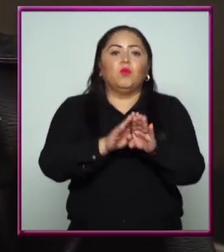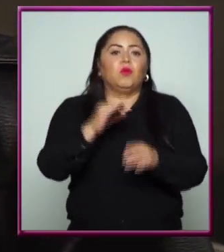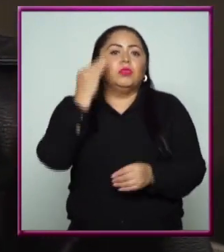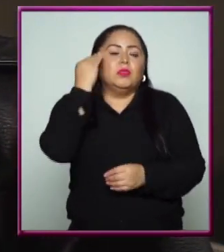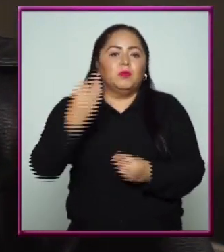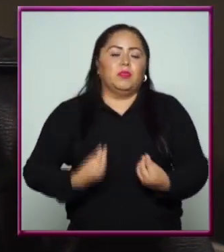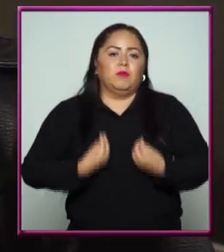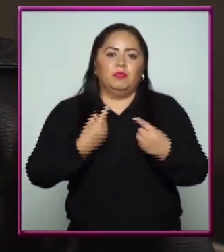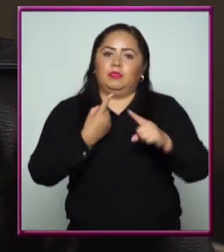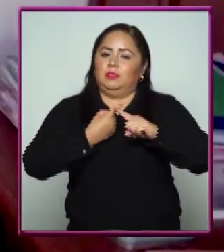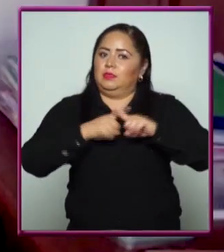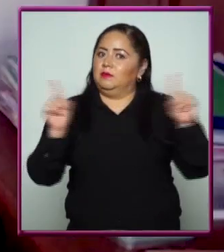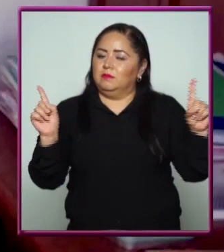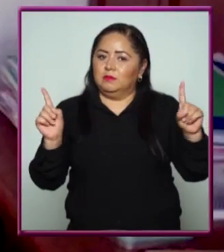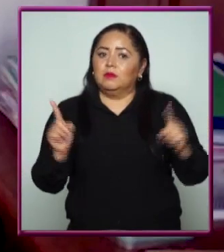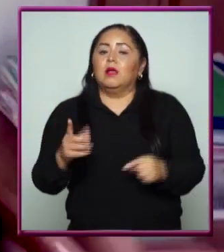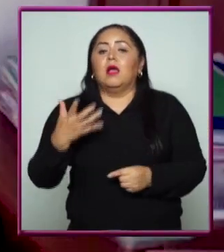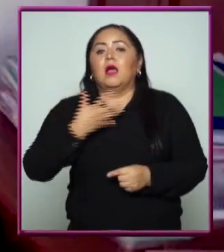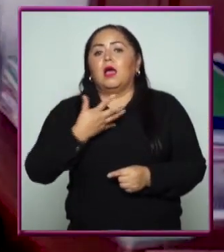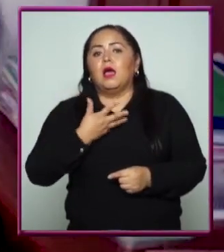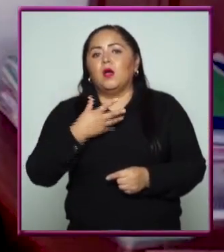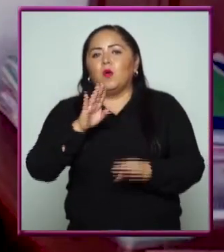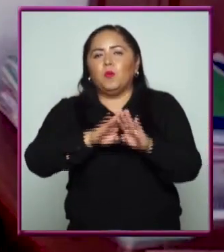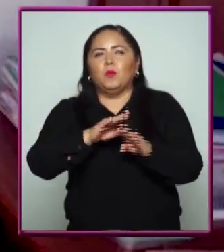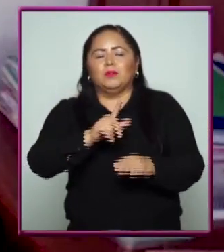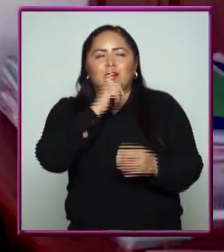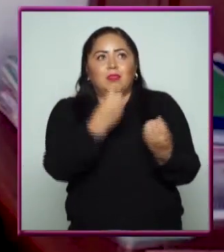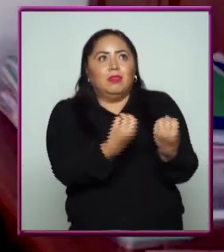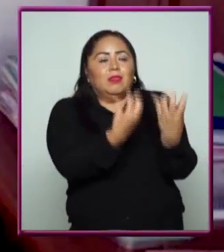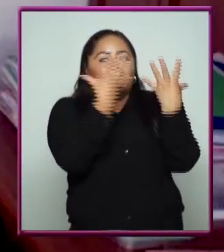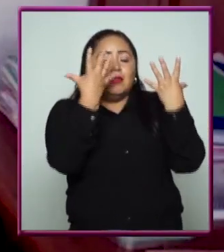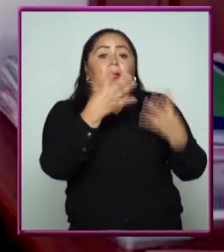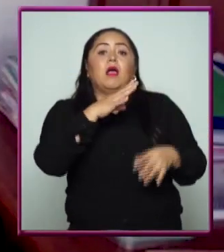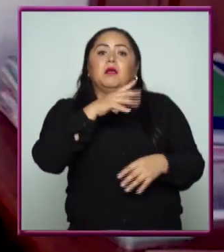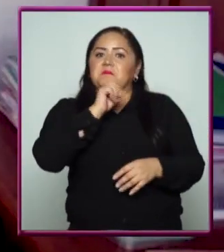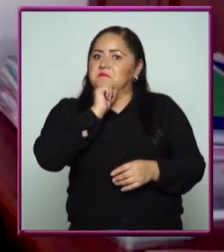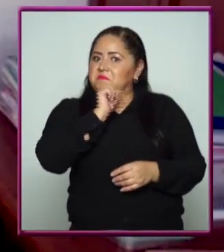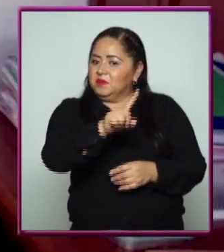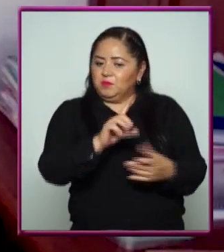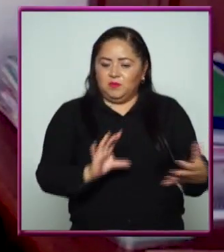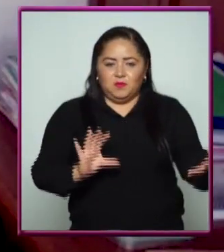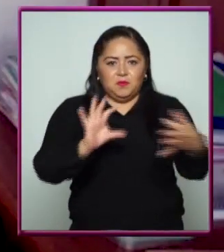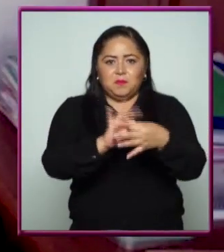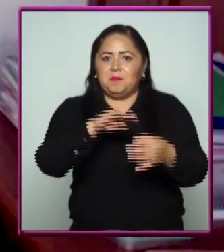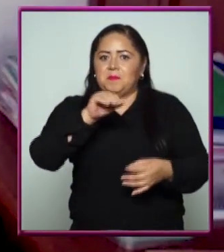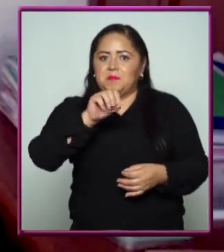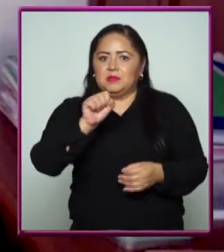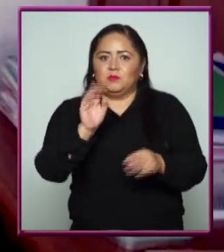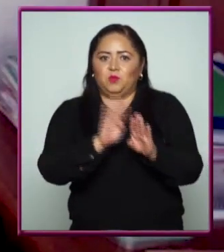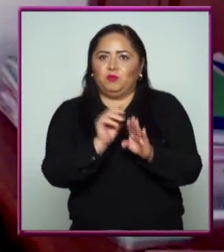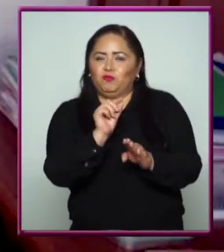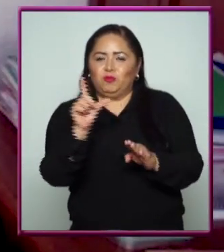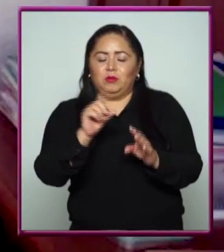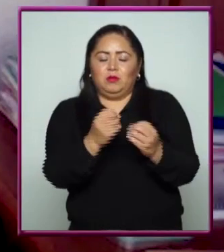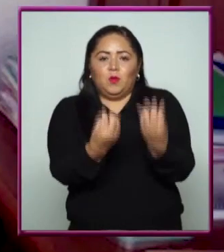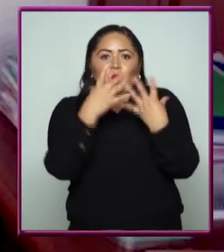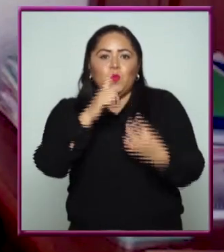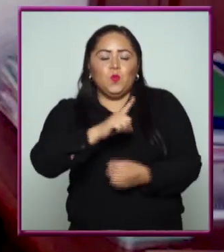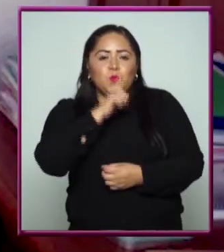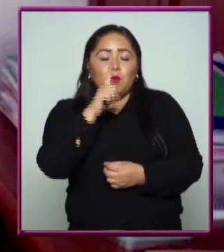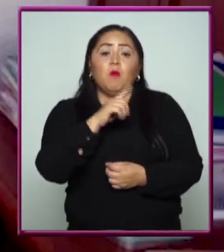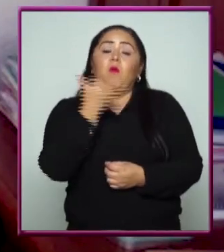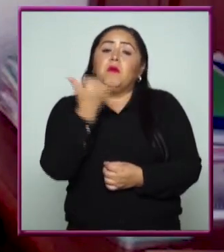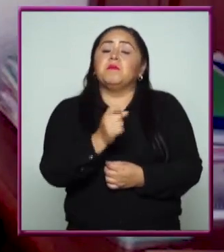de vida distinto, ¿no? Hay unas más luminosas, también eso está ligado a la masa, ¿sí? Y